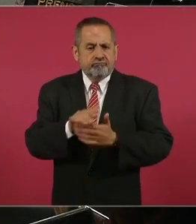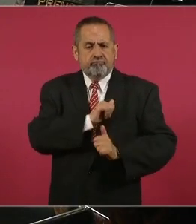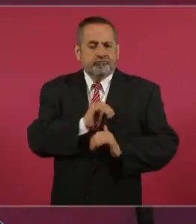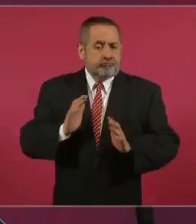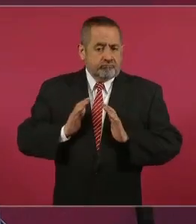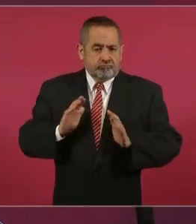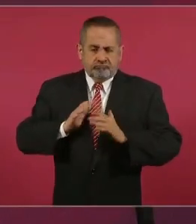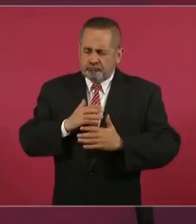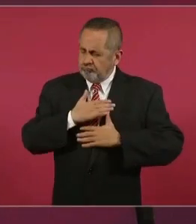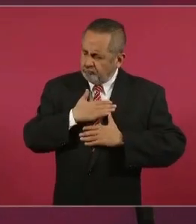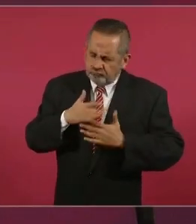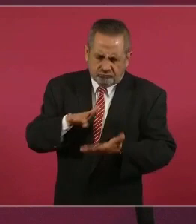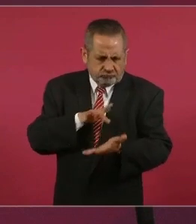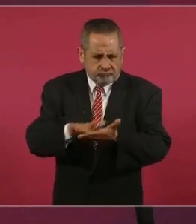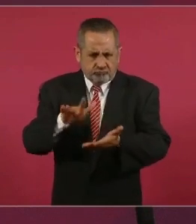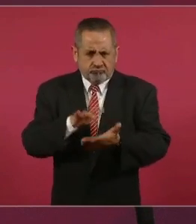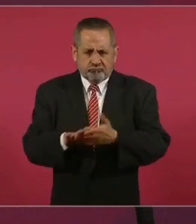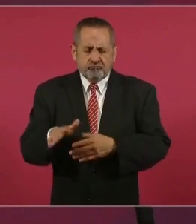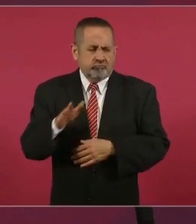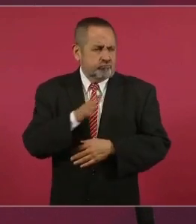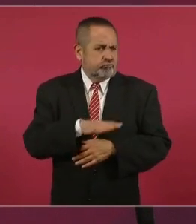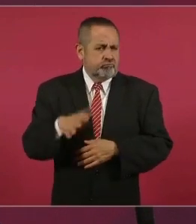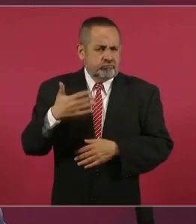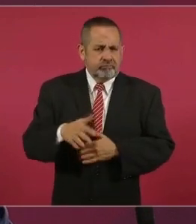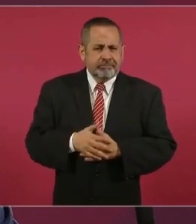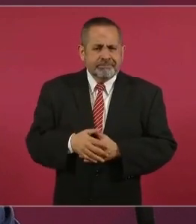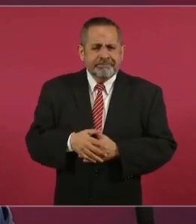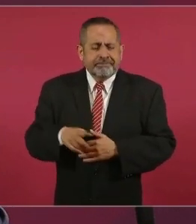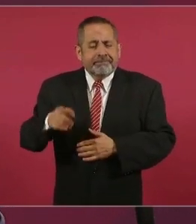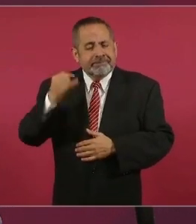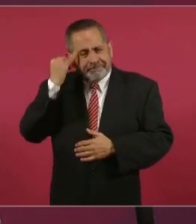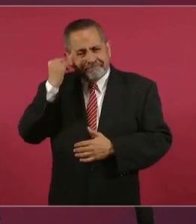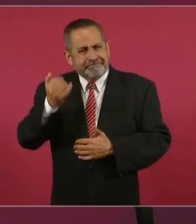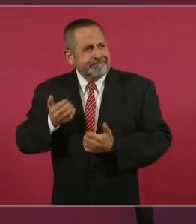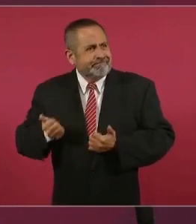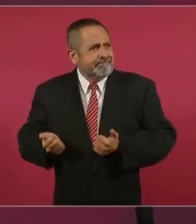fue excepcional. Imagínense la distribución